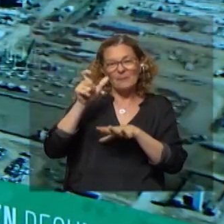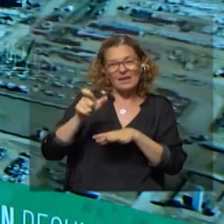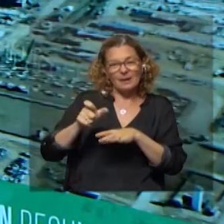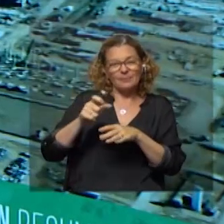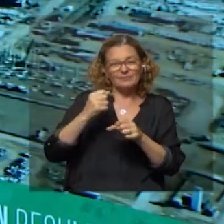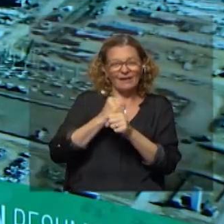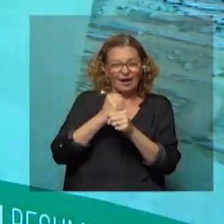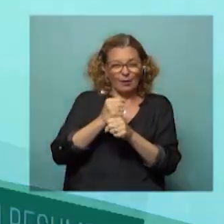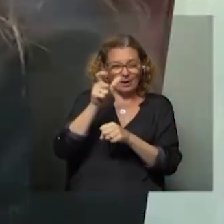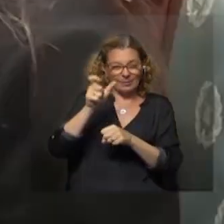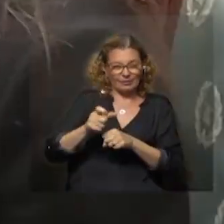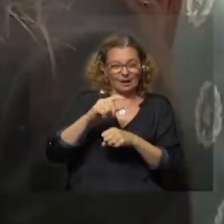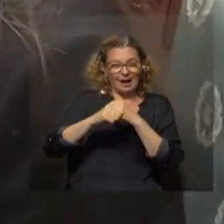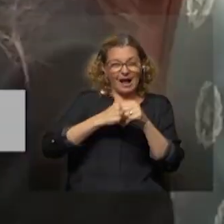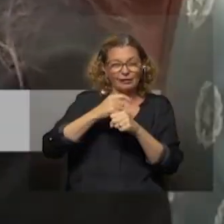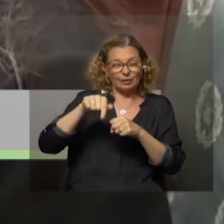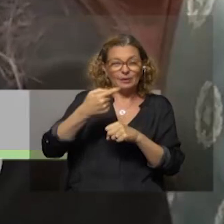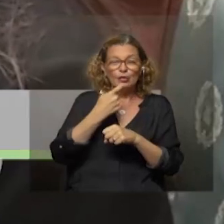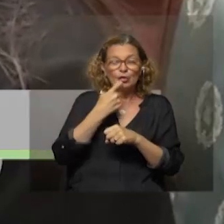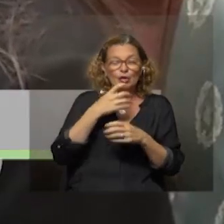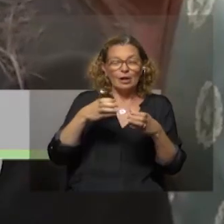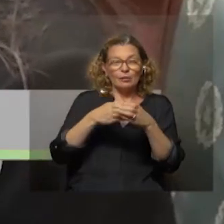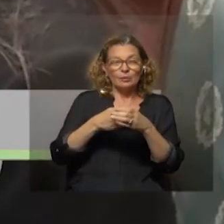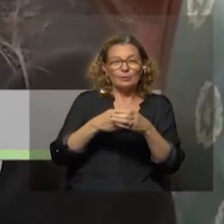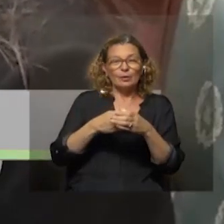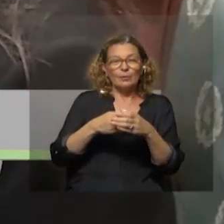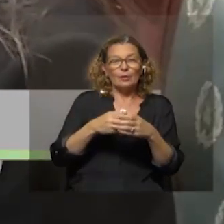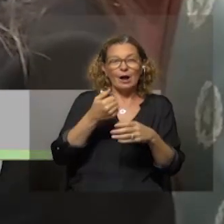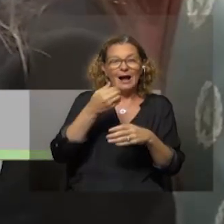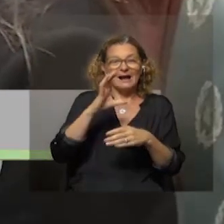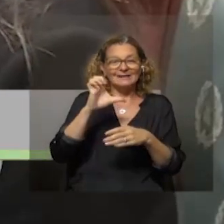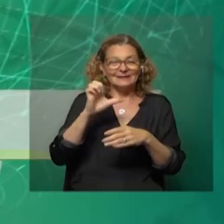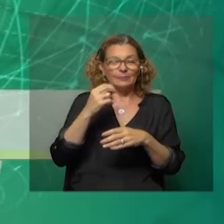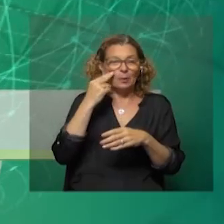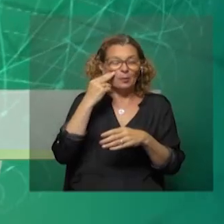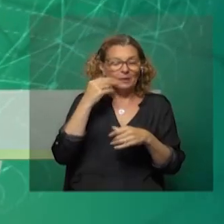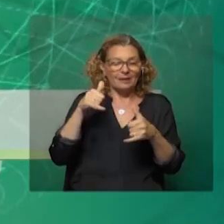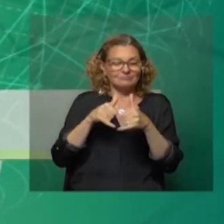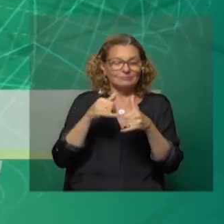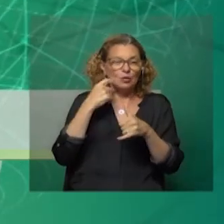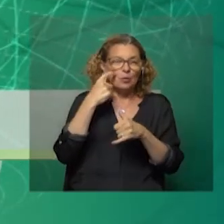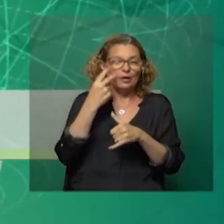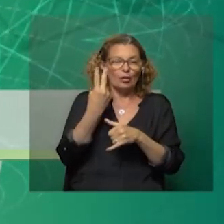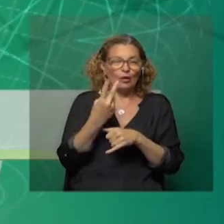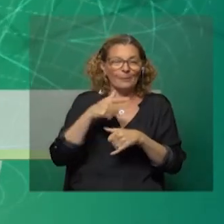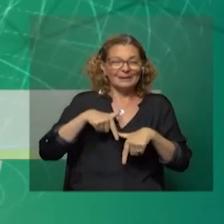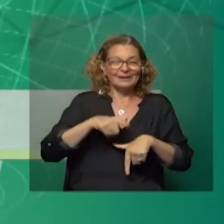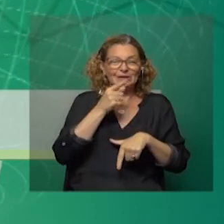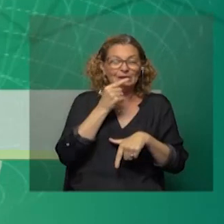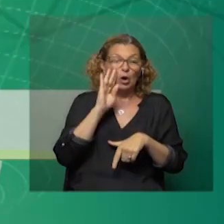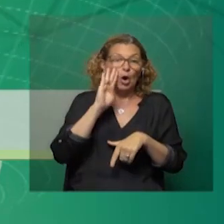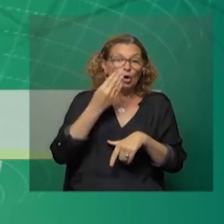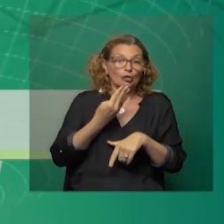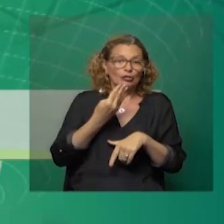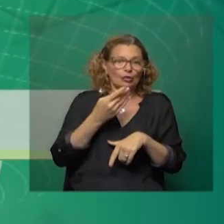trabajo para el año próximo colorados convocan reunión urgente con Carolina H por chat donde el número dos del Ministerio del interior reconoció